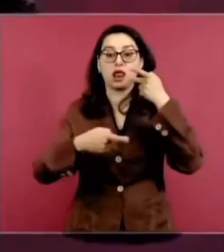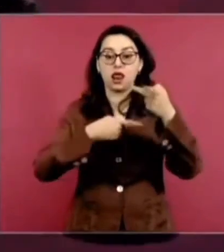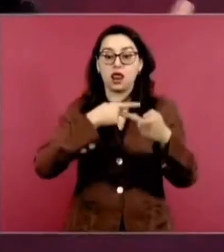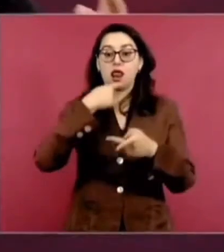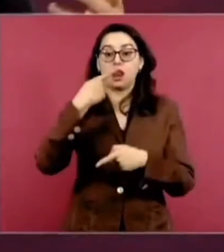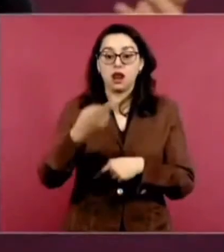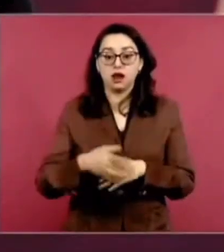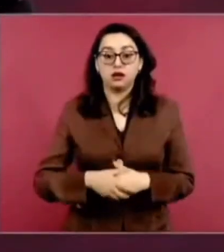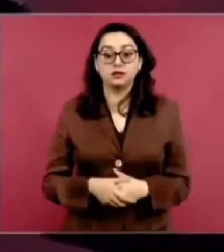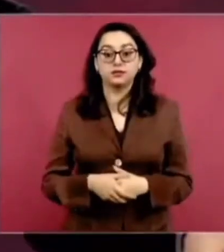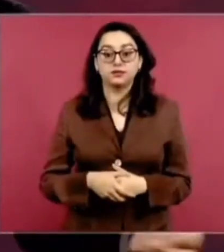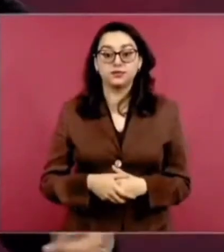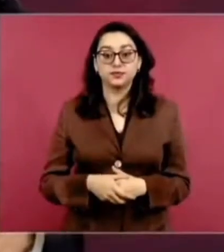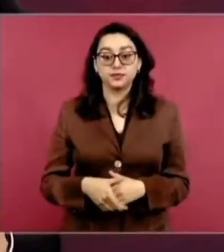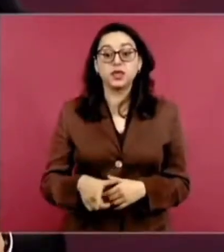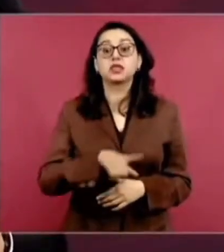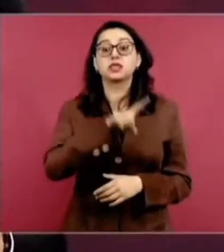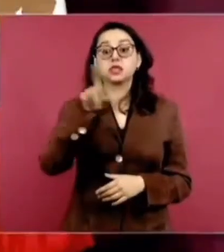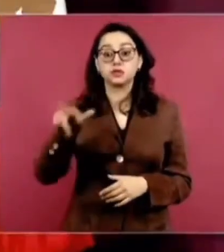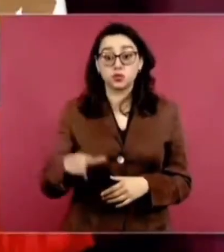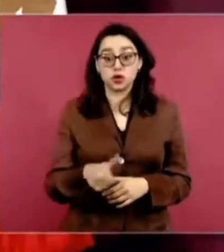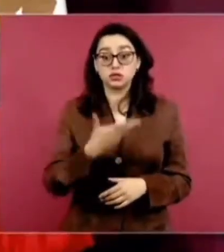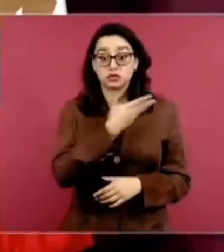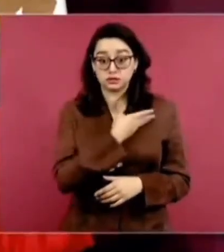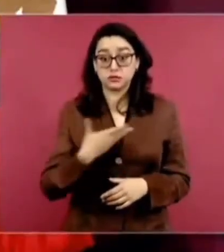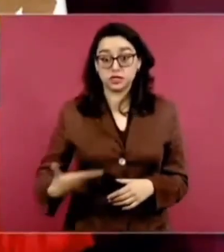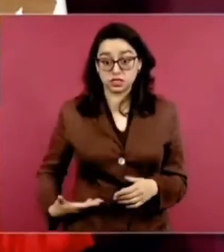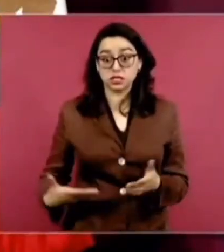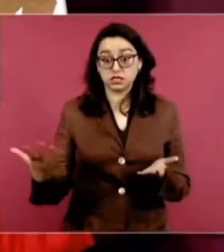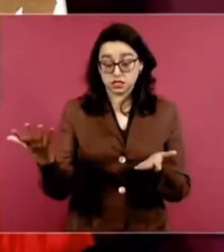pues es otra la realidad,